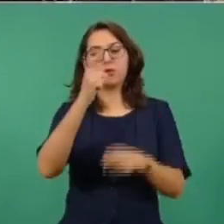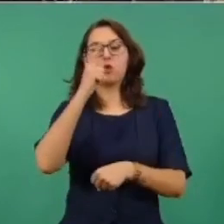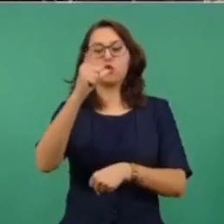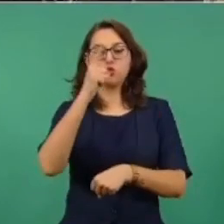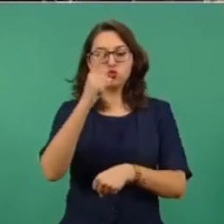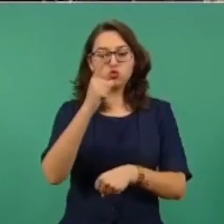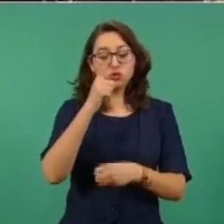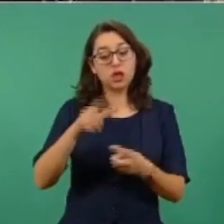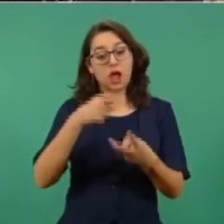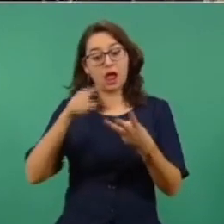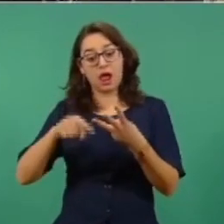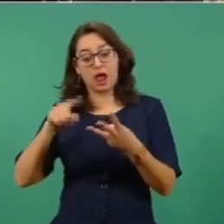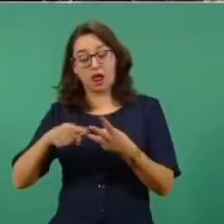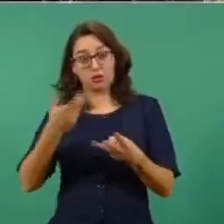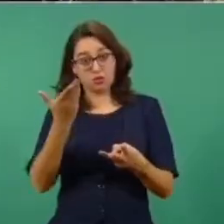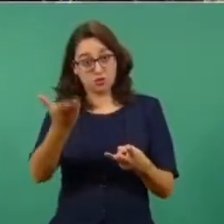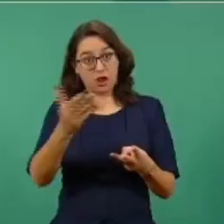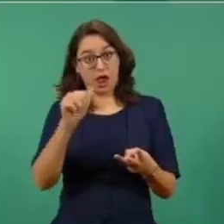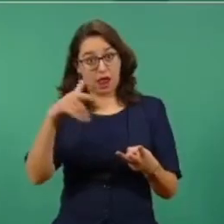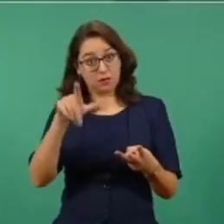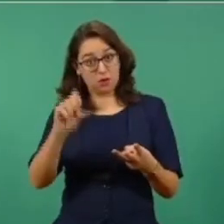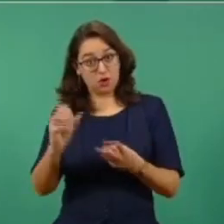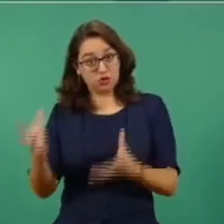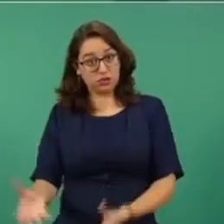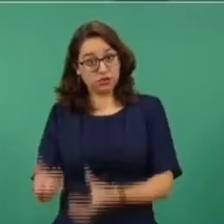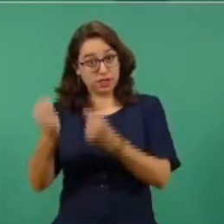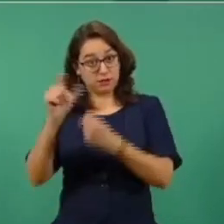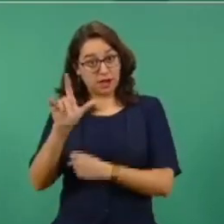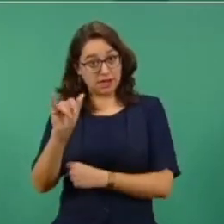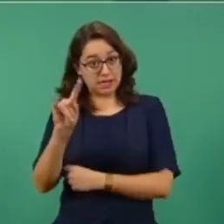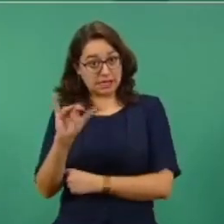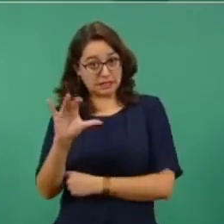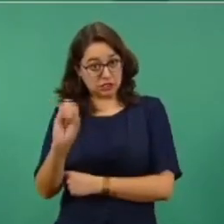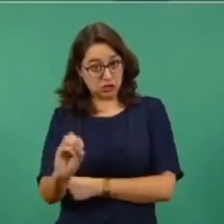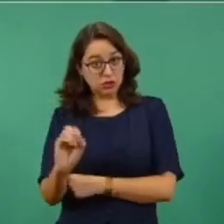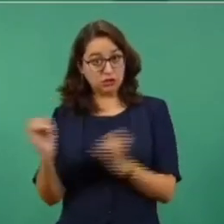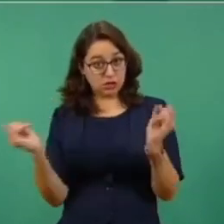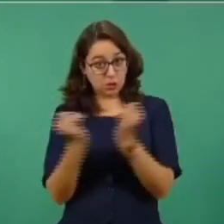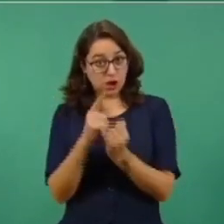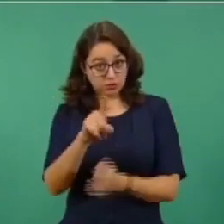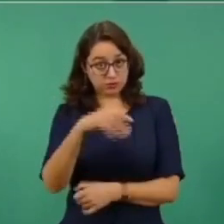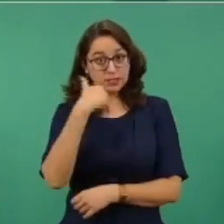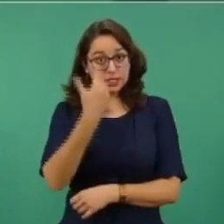presidente. Sí, en primer lugar, la reforma